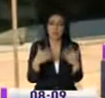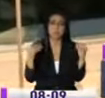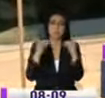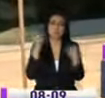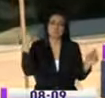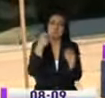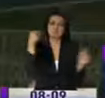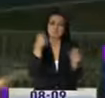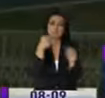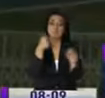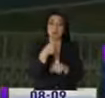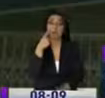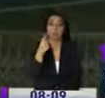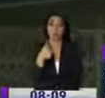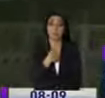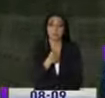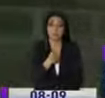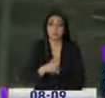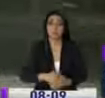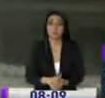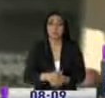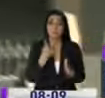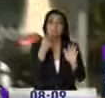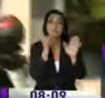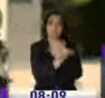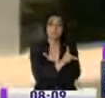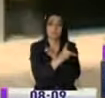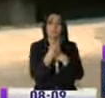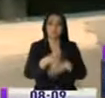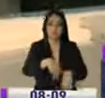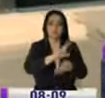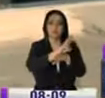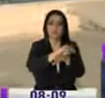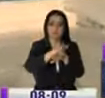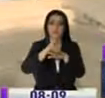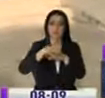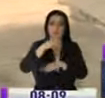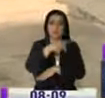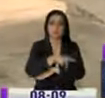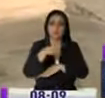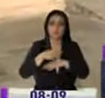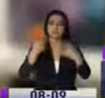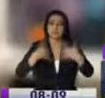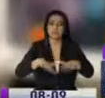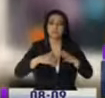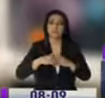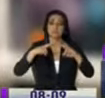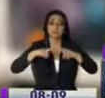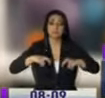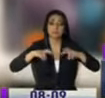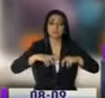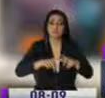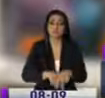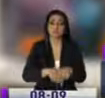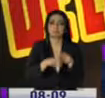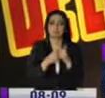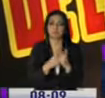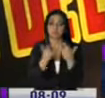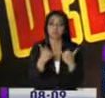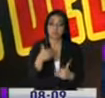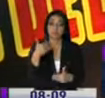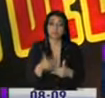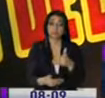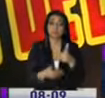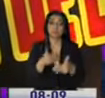golpes era un hombre. Tras el hecho, la denuncia fue presentada a la Fiscalía de Pichincha. Las investigaciones iniciaron y en este proceso